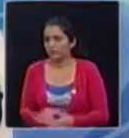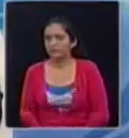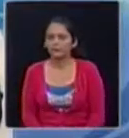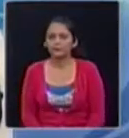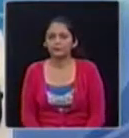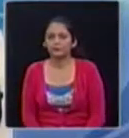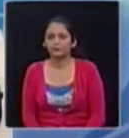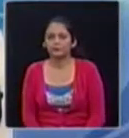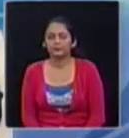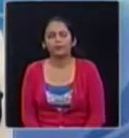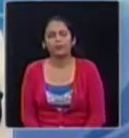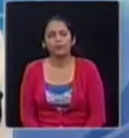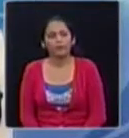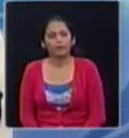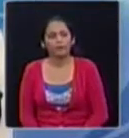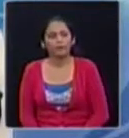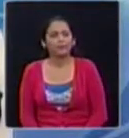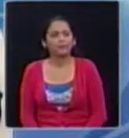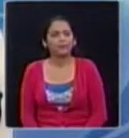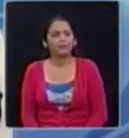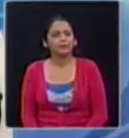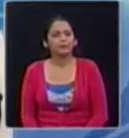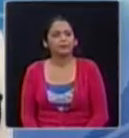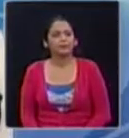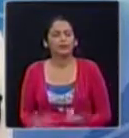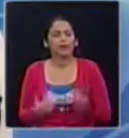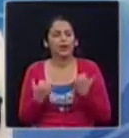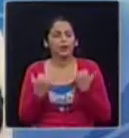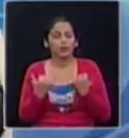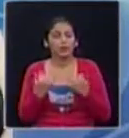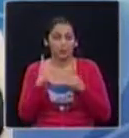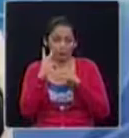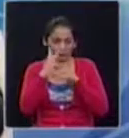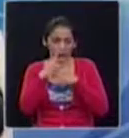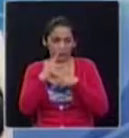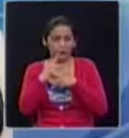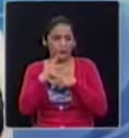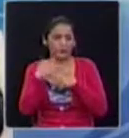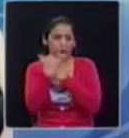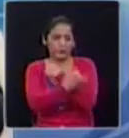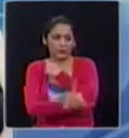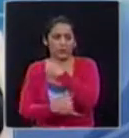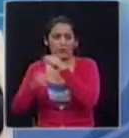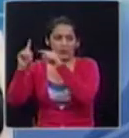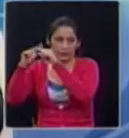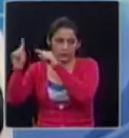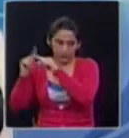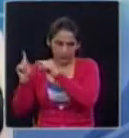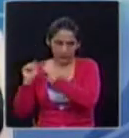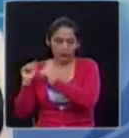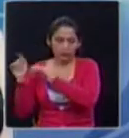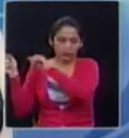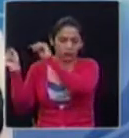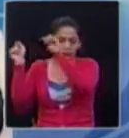que no menos importante, relacionado con las salvaguardias, este desmontaje ya